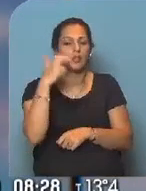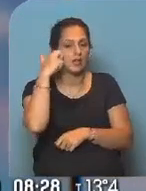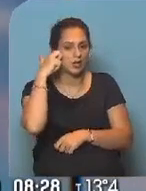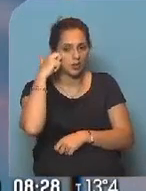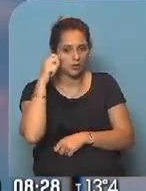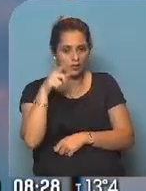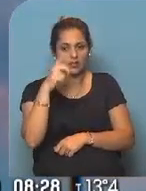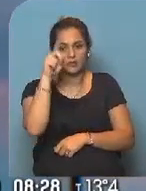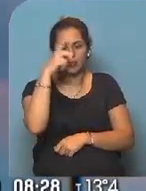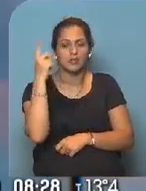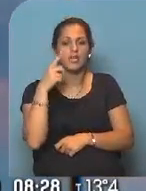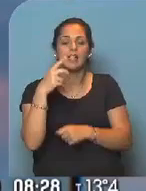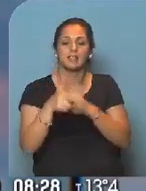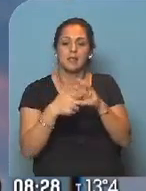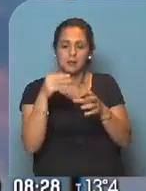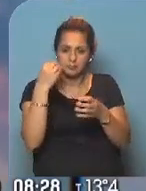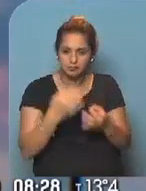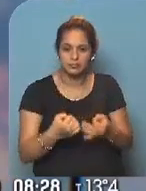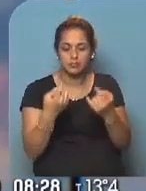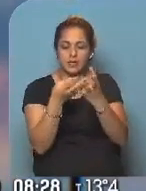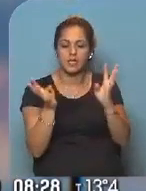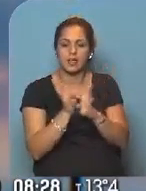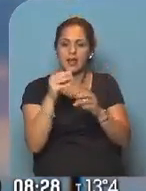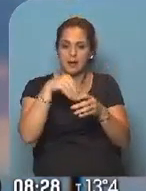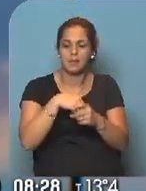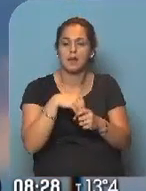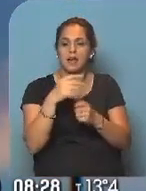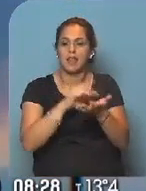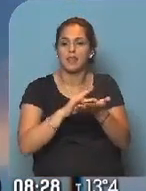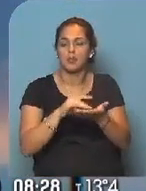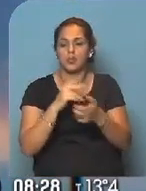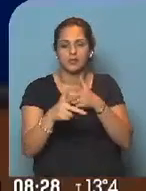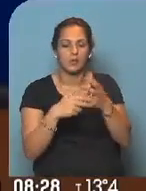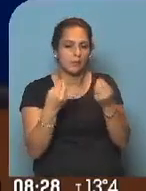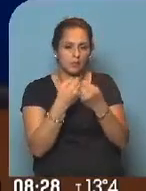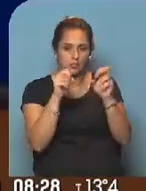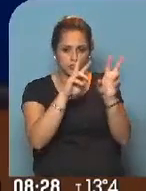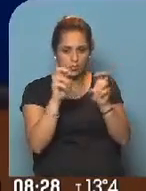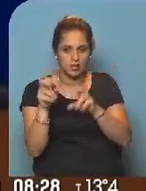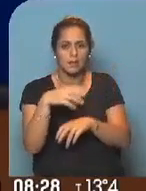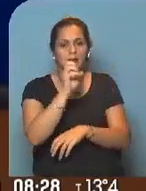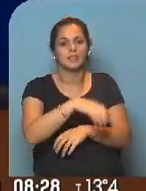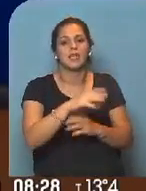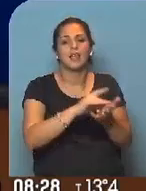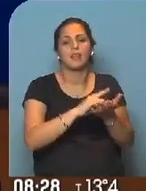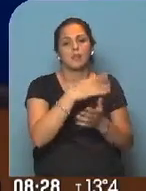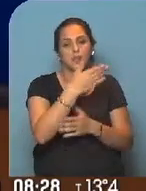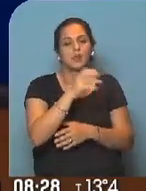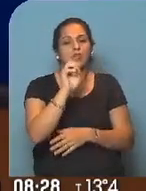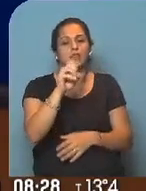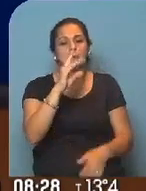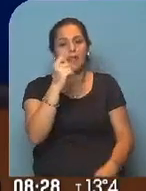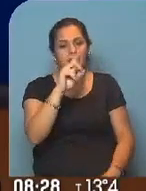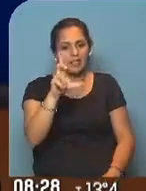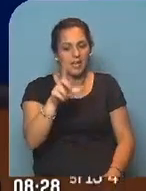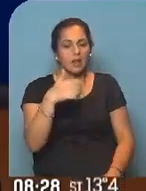más específicamente en la cámara diputados vamos a hablar de todos estos temas junto al diputado nacional daniel arroyo daniel buendía cómo le va